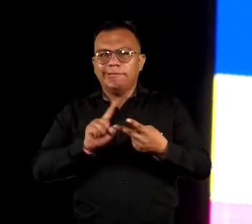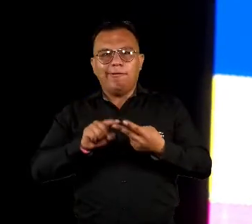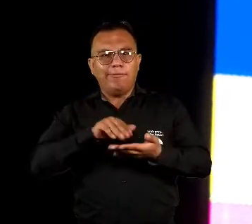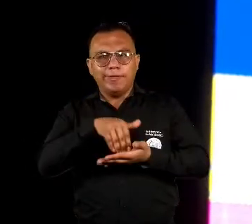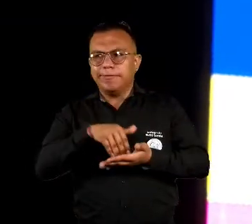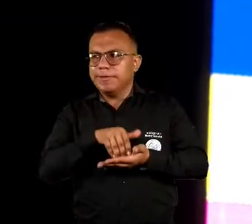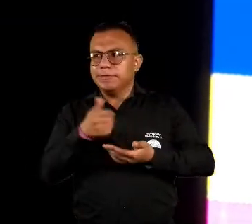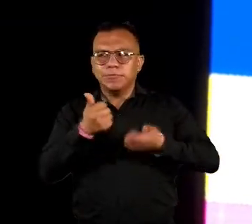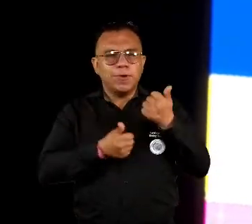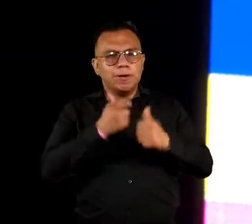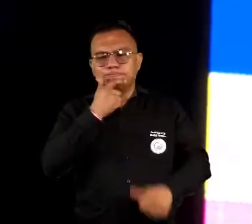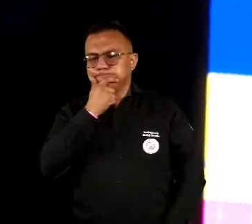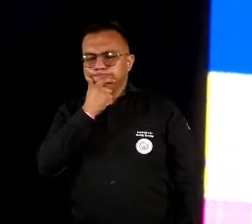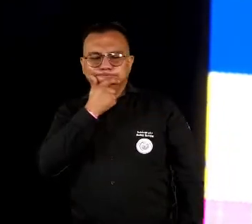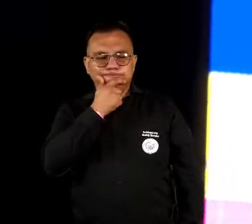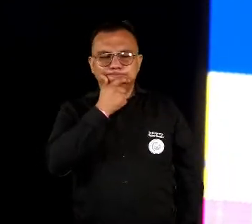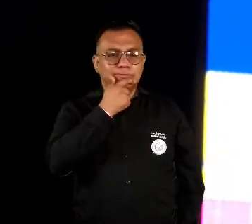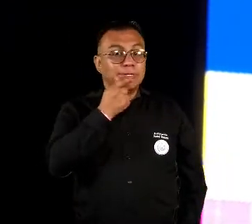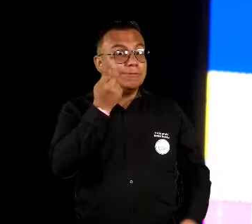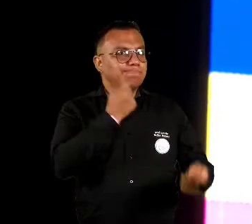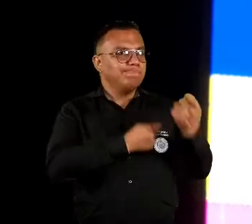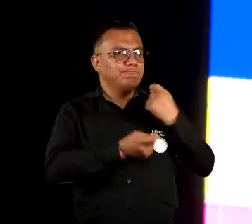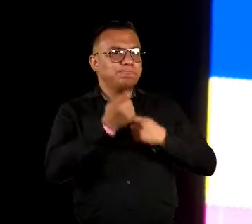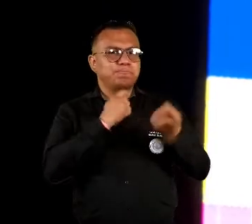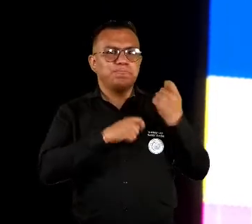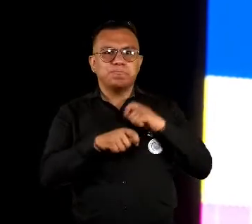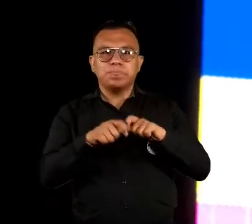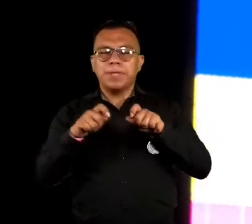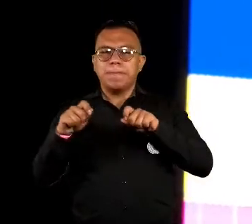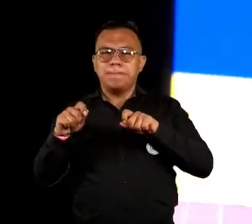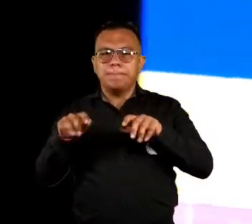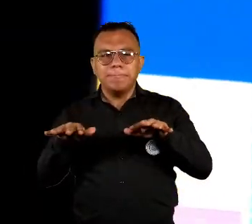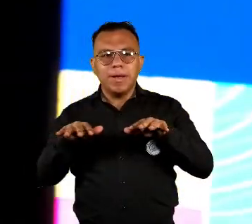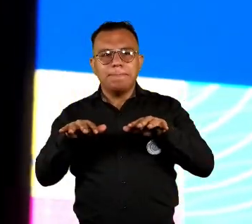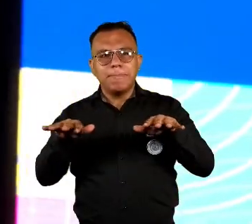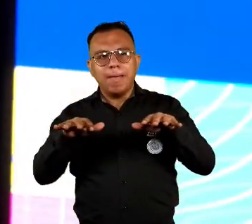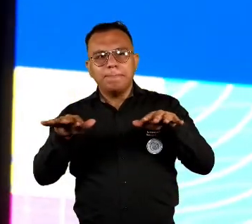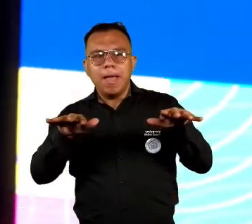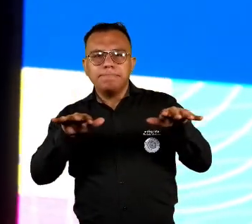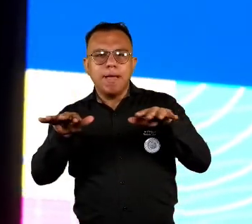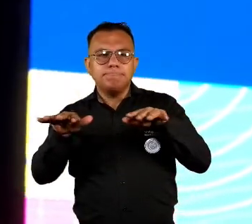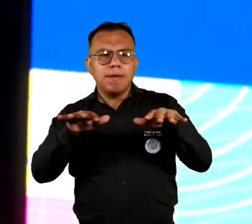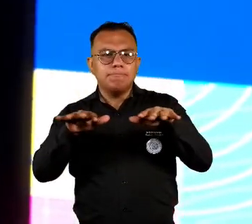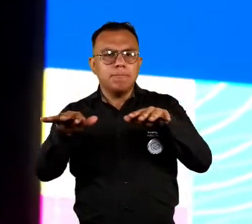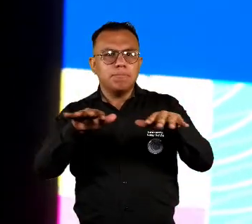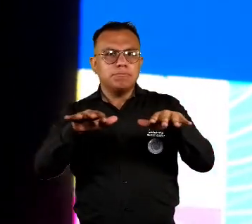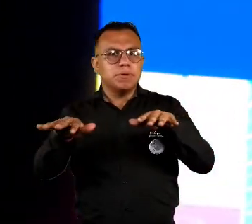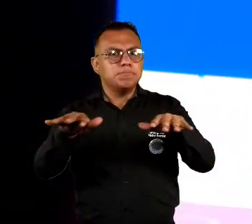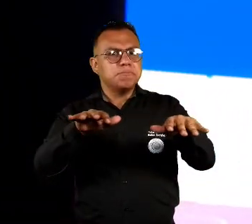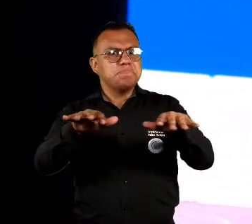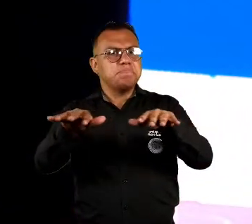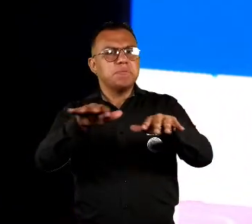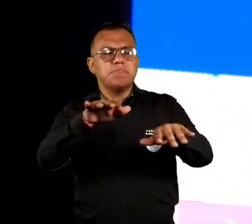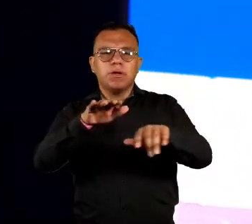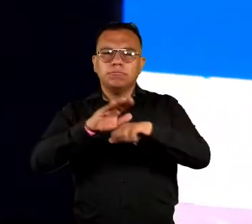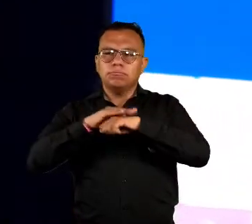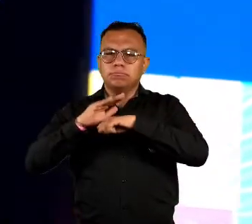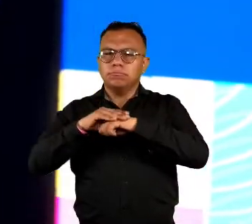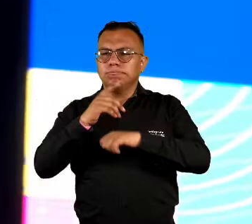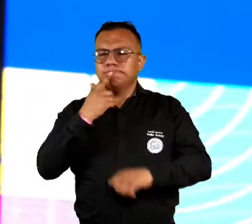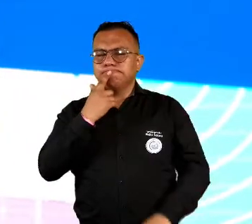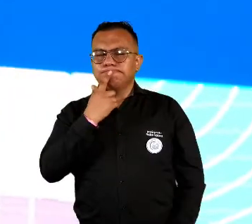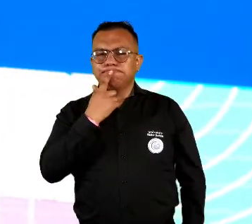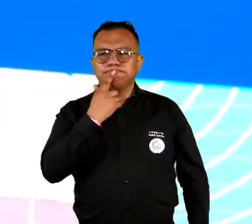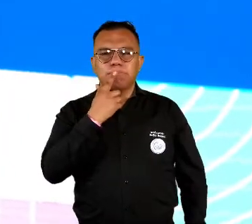entonces nuestro modelo de negocio empezó a virar empezó a virar Y empezamos a generar una matriz es decir Bueno